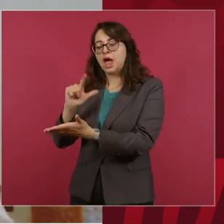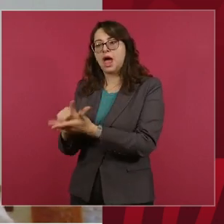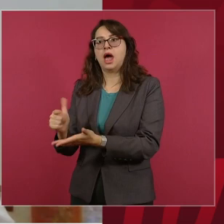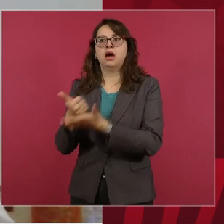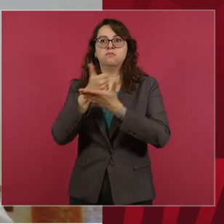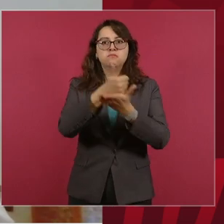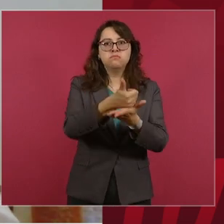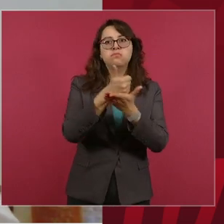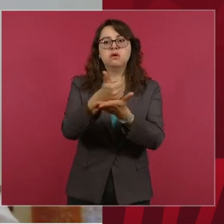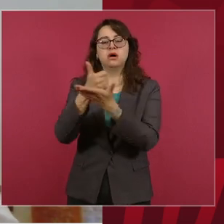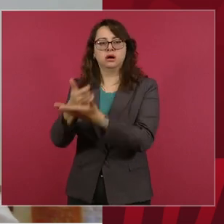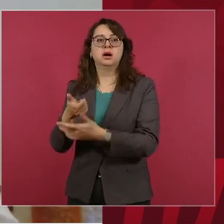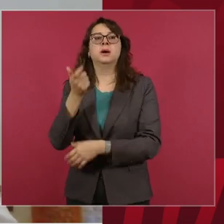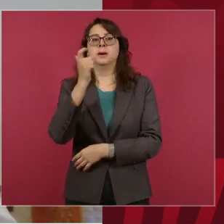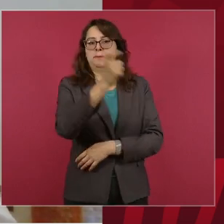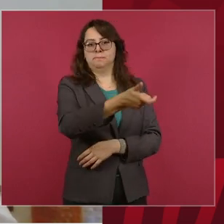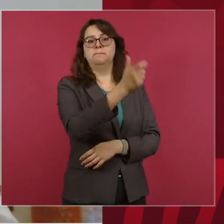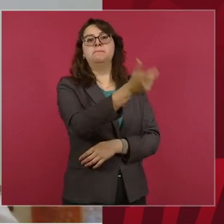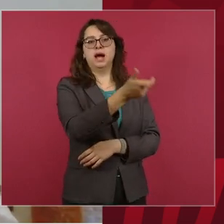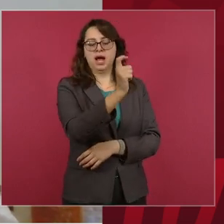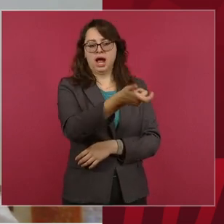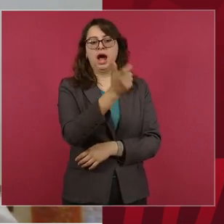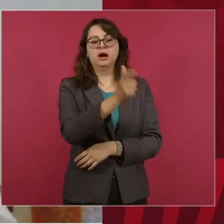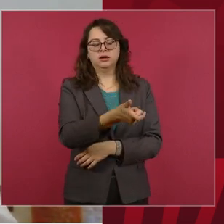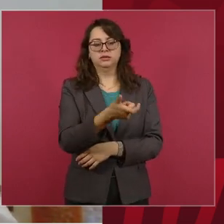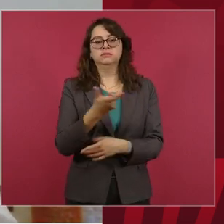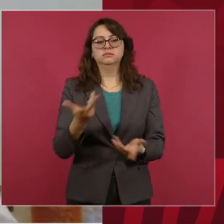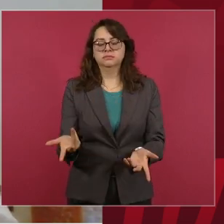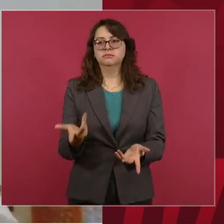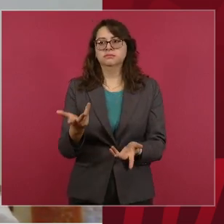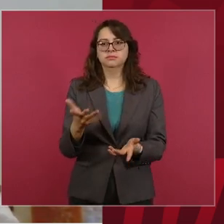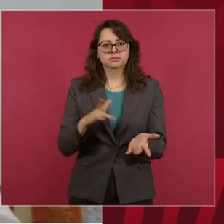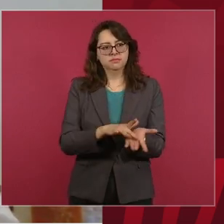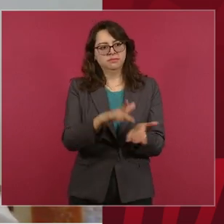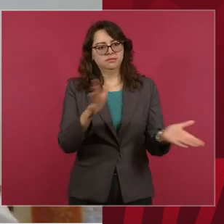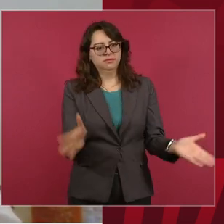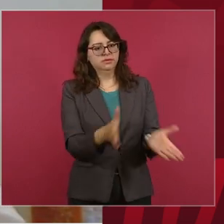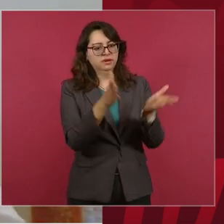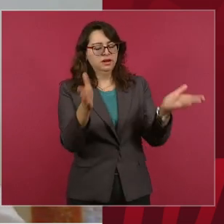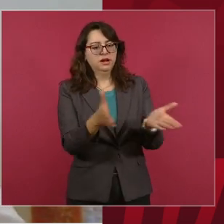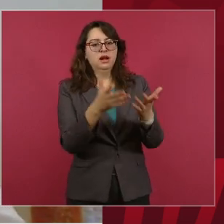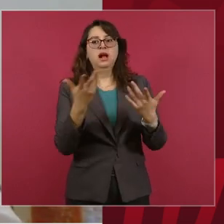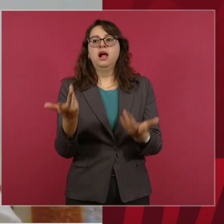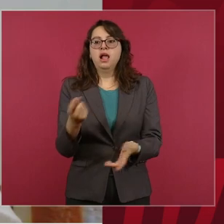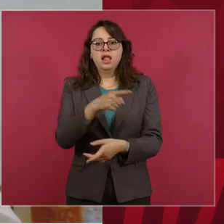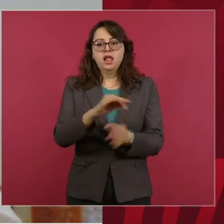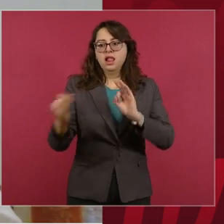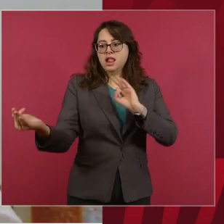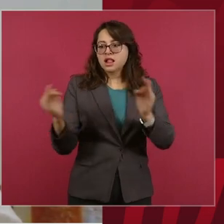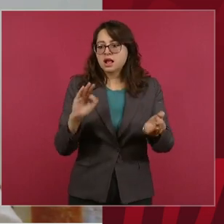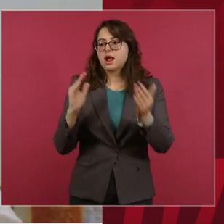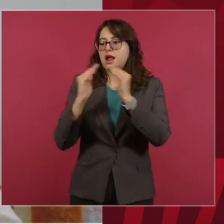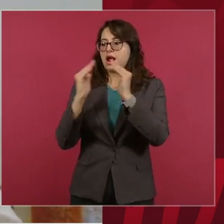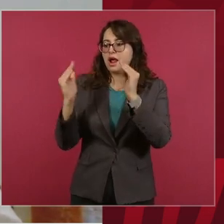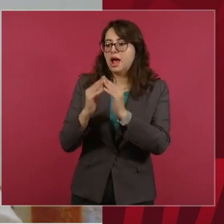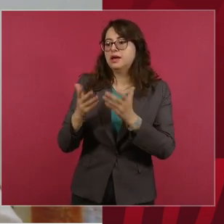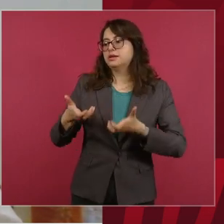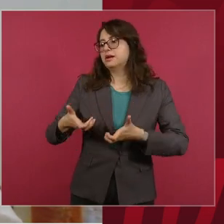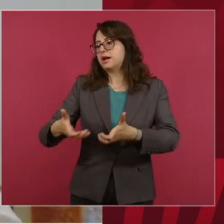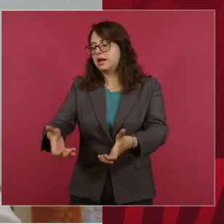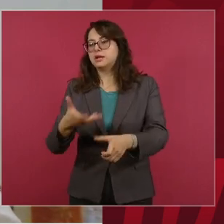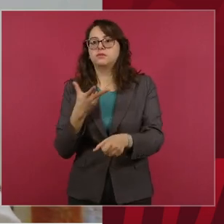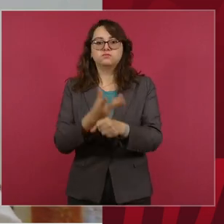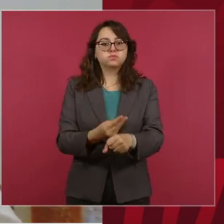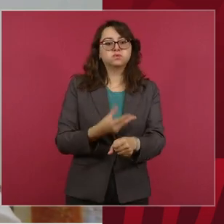nos están ayudando a la limpieza directa de la población en sus casas, en sus banquetas y además haciendo